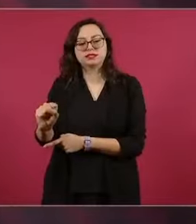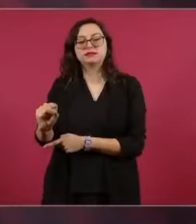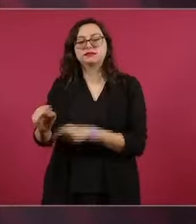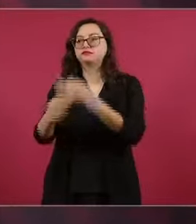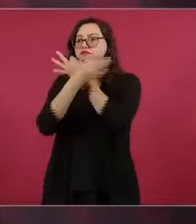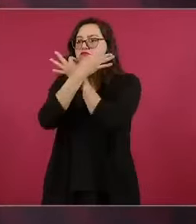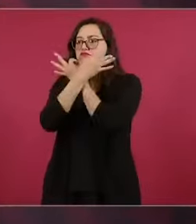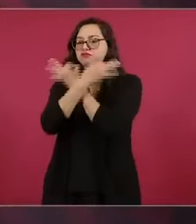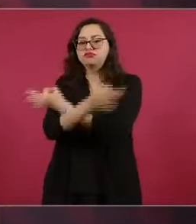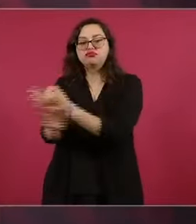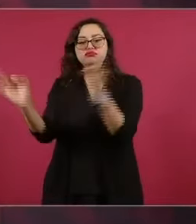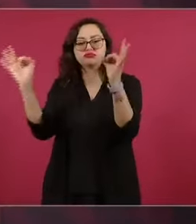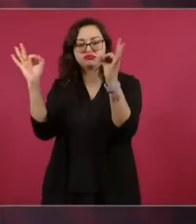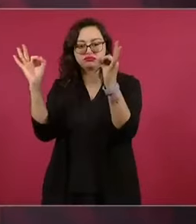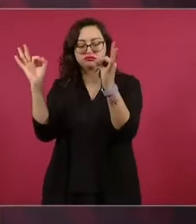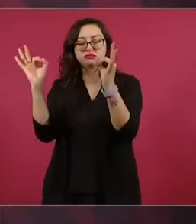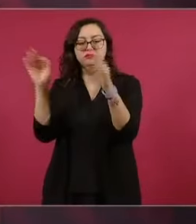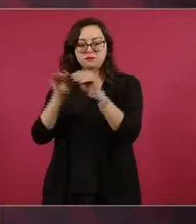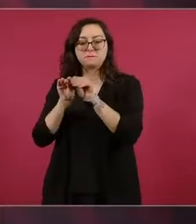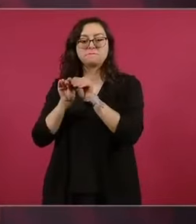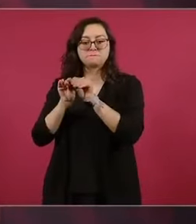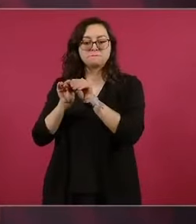El plan